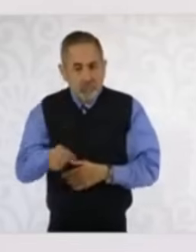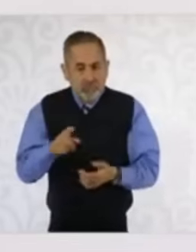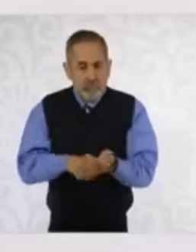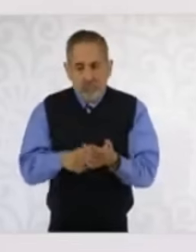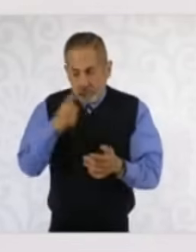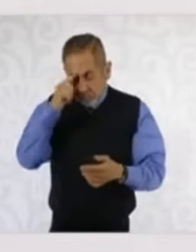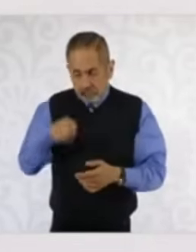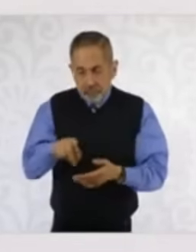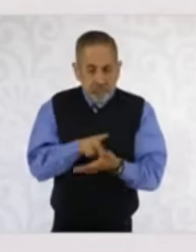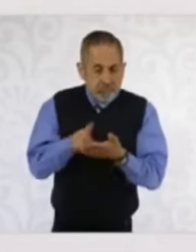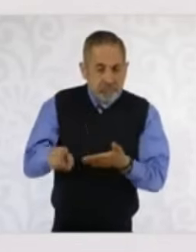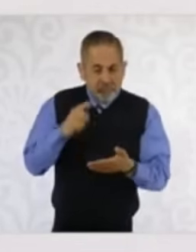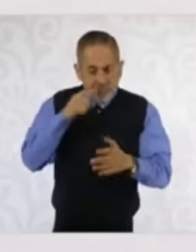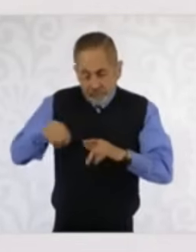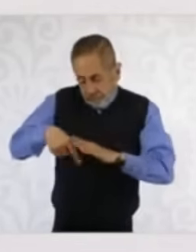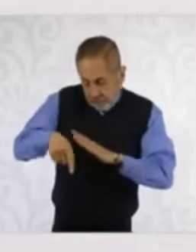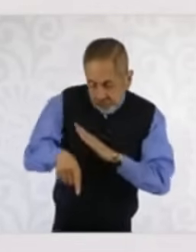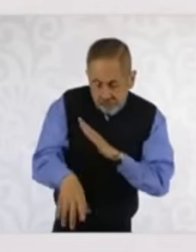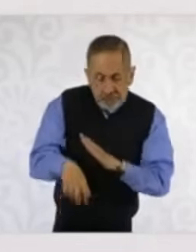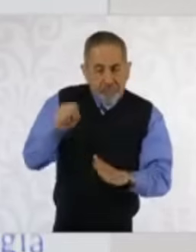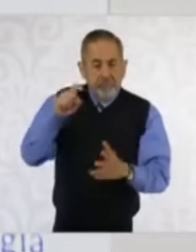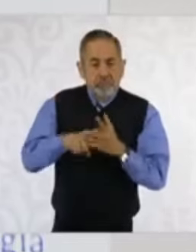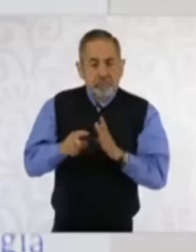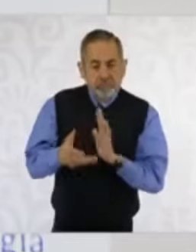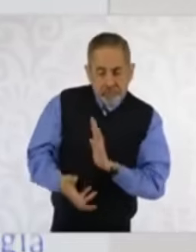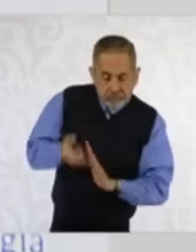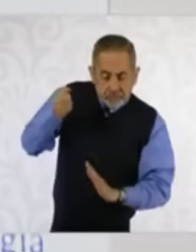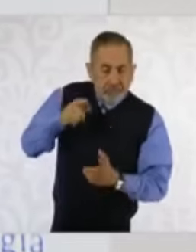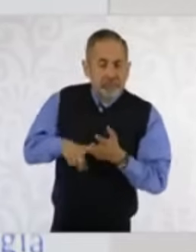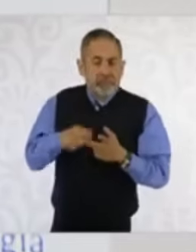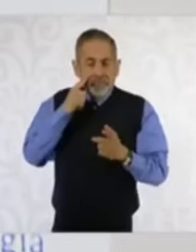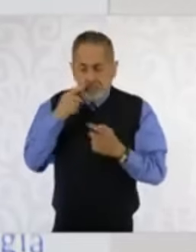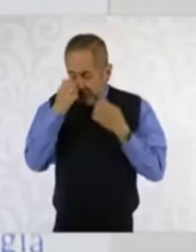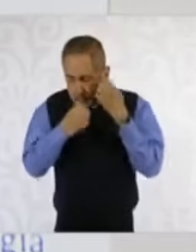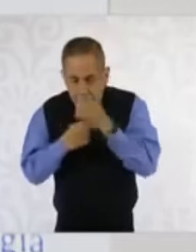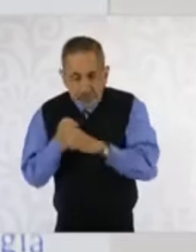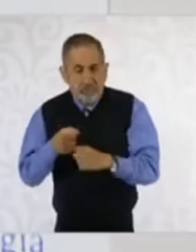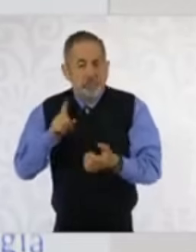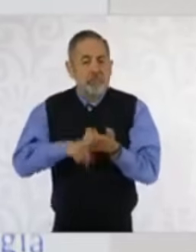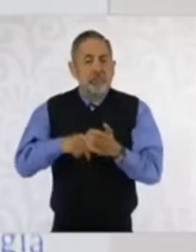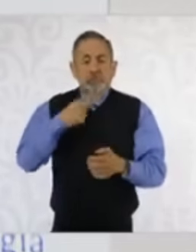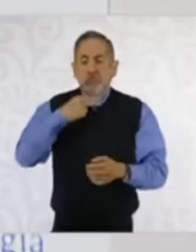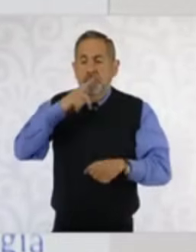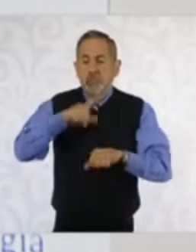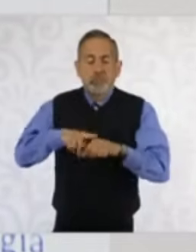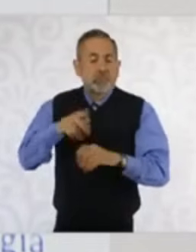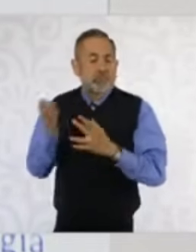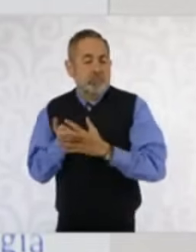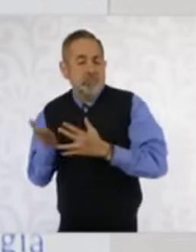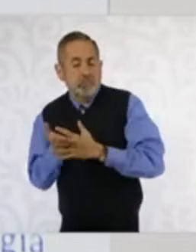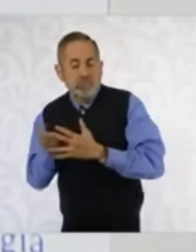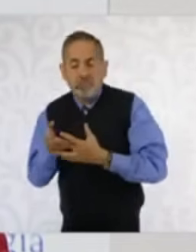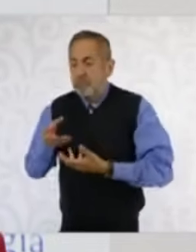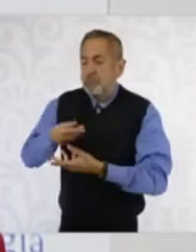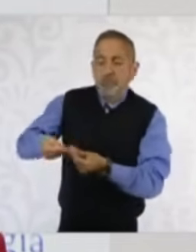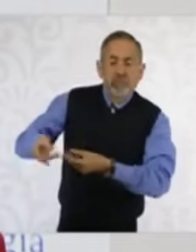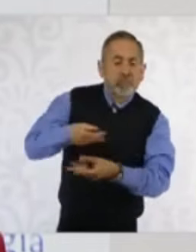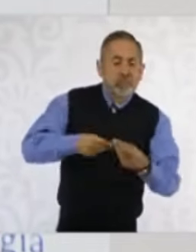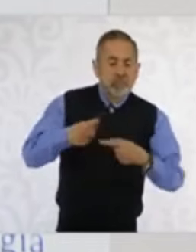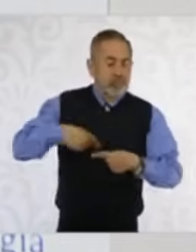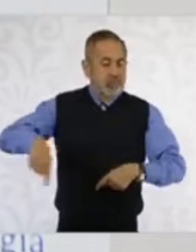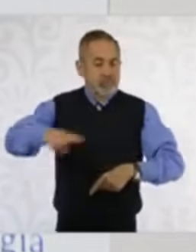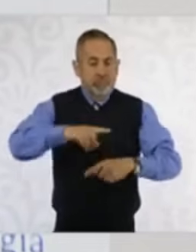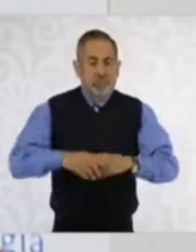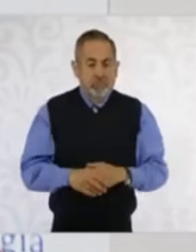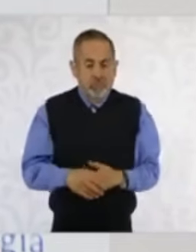canastas básicas. Entonces, para llegar a esa meta de 2.5 canastas, se necesitaría un aumento salarial de alrededor del 12%